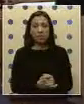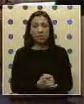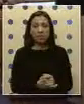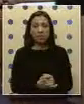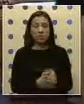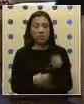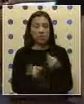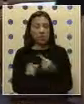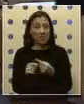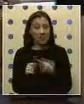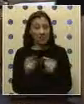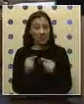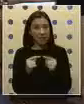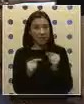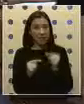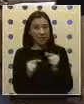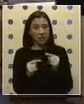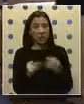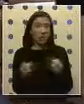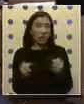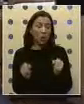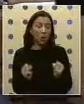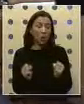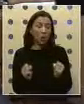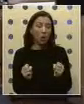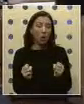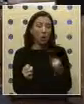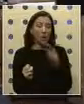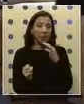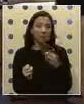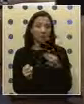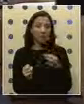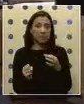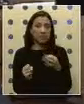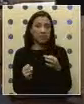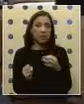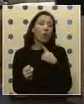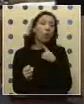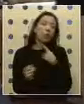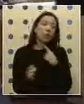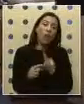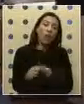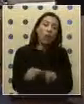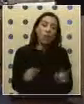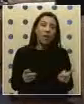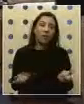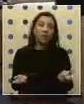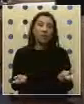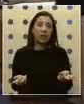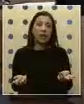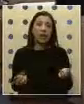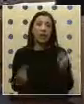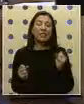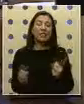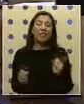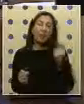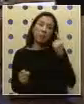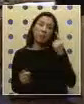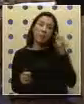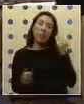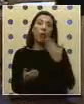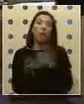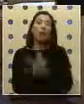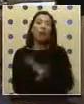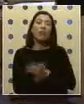con esta diferencia, por cierto que se puede plantear una aspiración diferente a la que se podía plantear a la salida